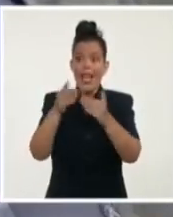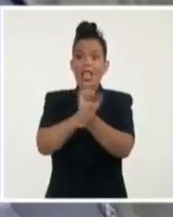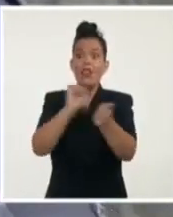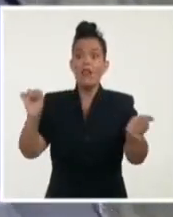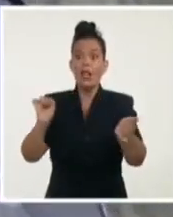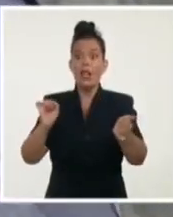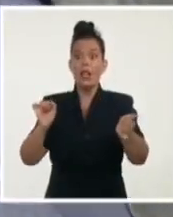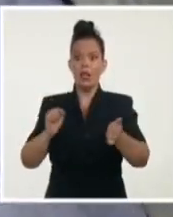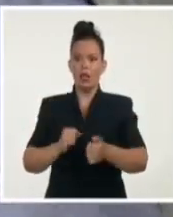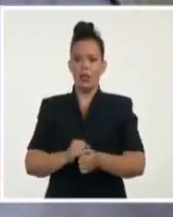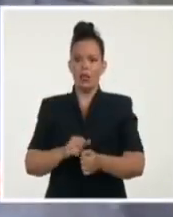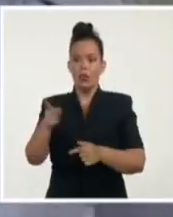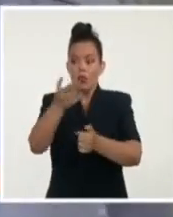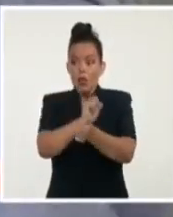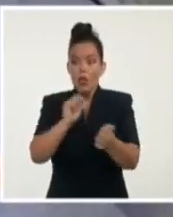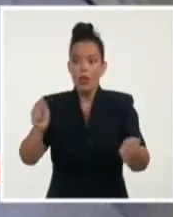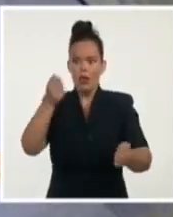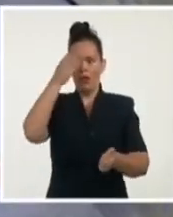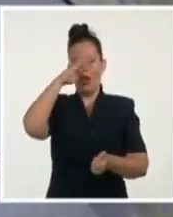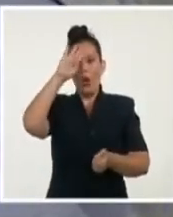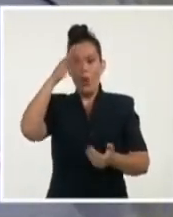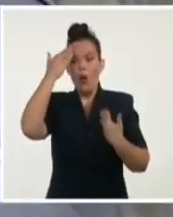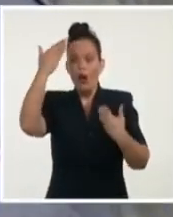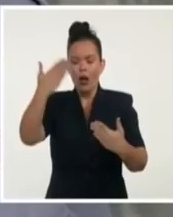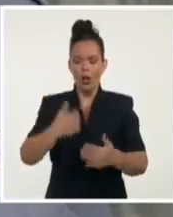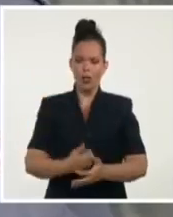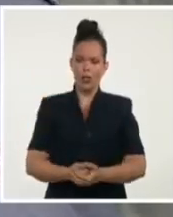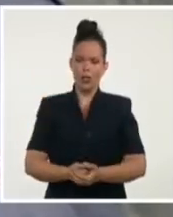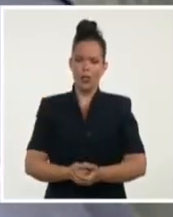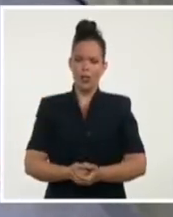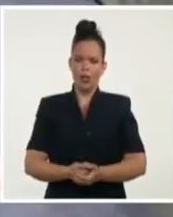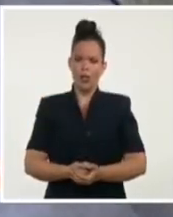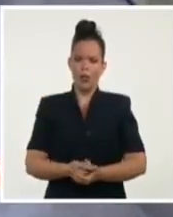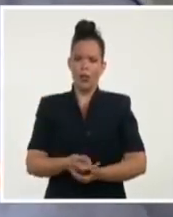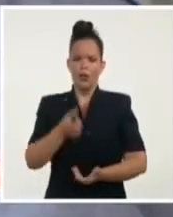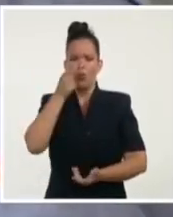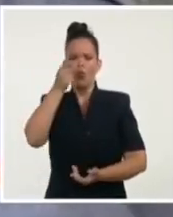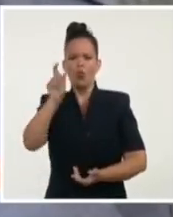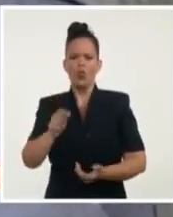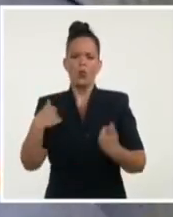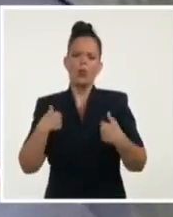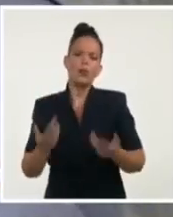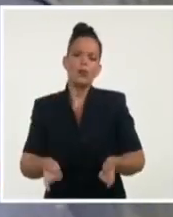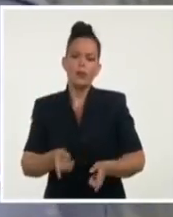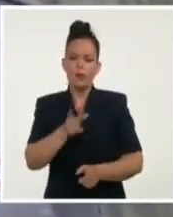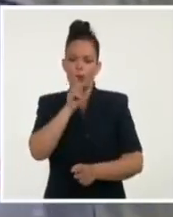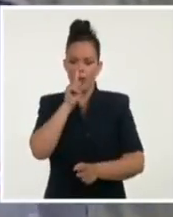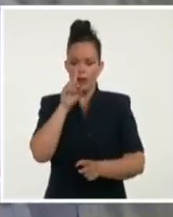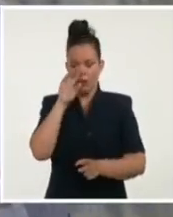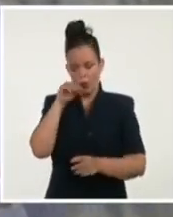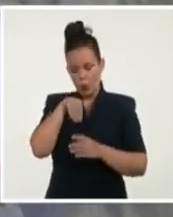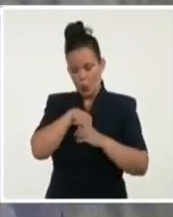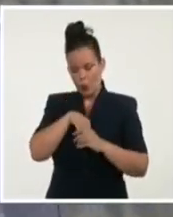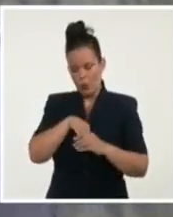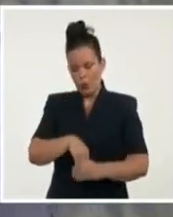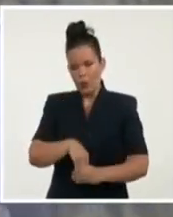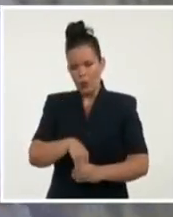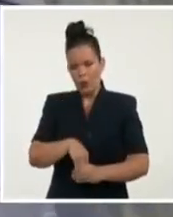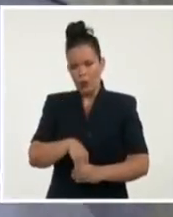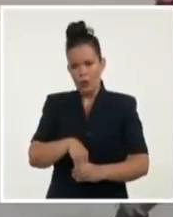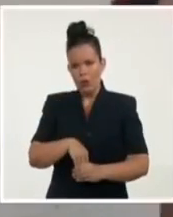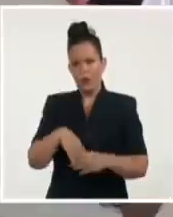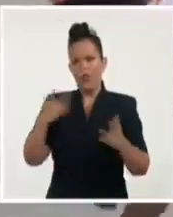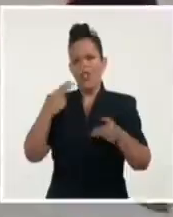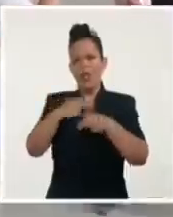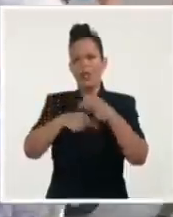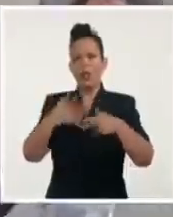y me decía, no sé. Y ahí él reconoce que él se había vendido por $100 que le estaban